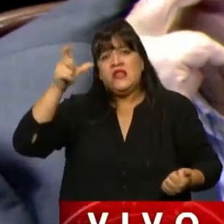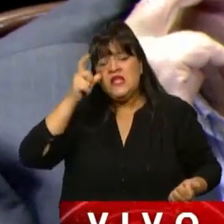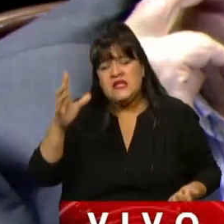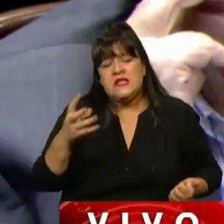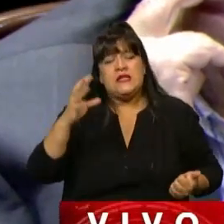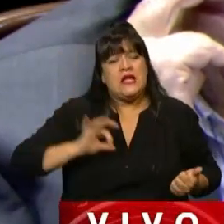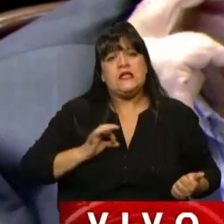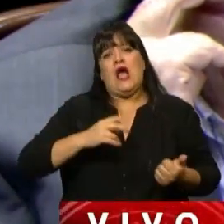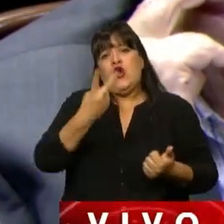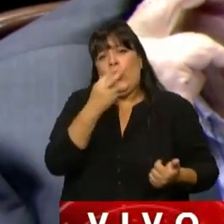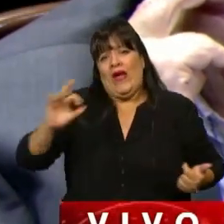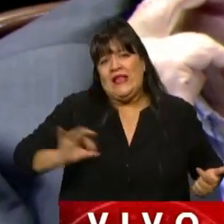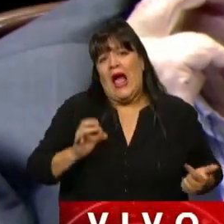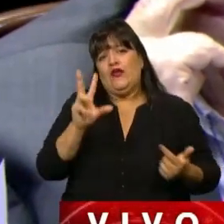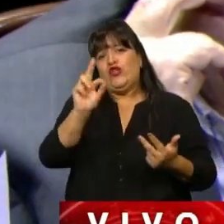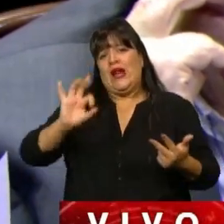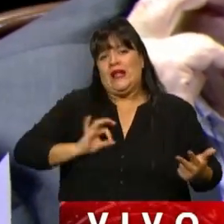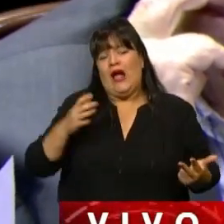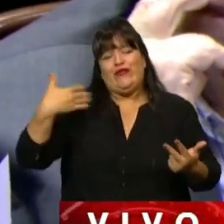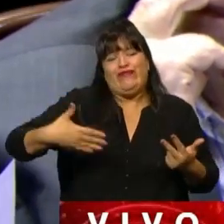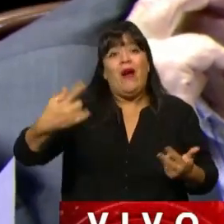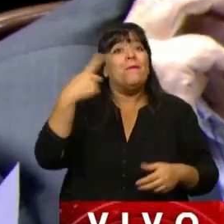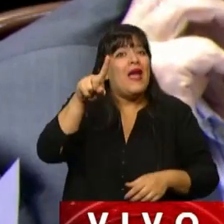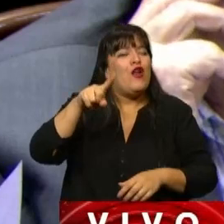pero finalmente el trabajo